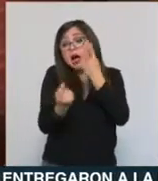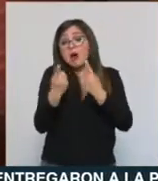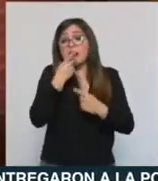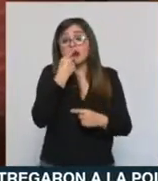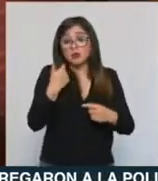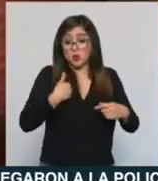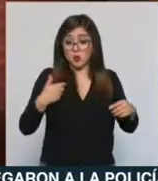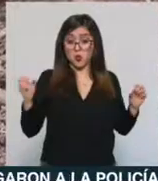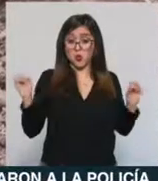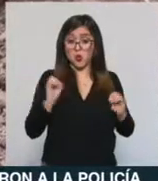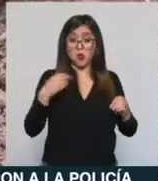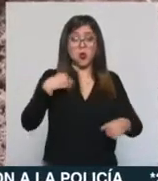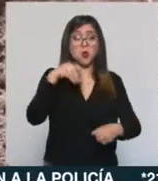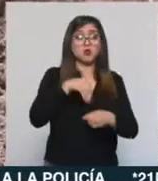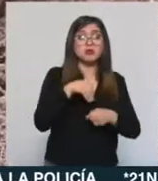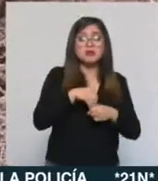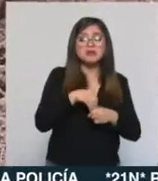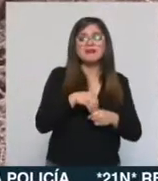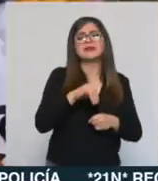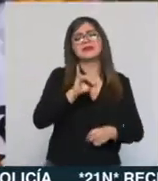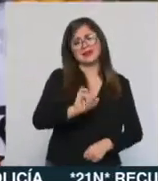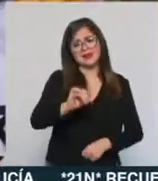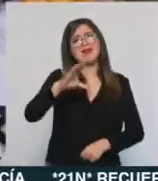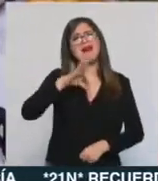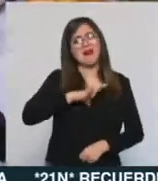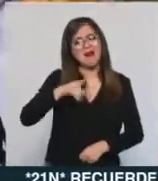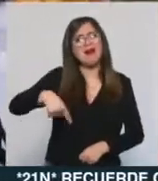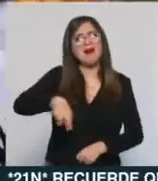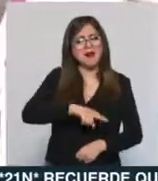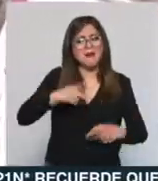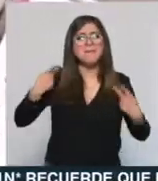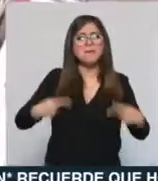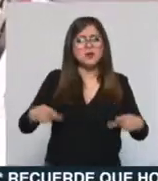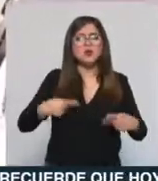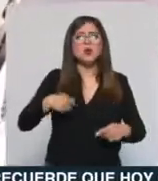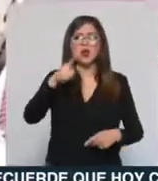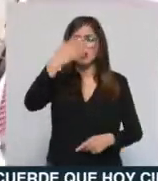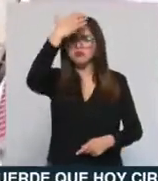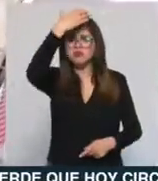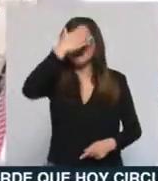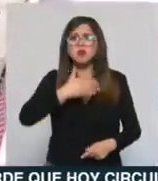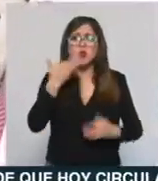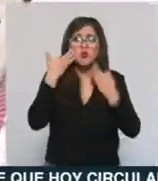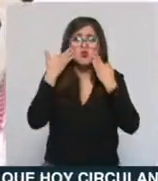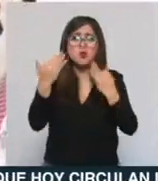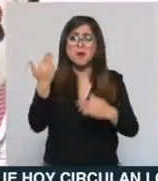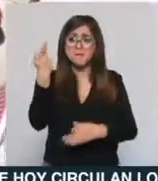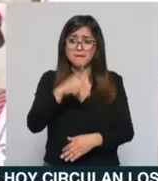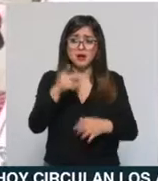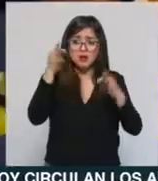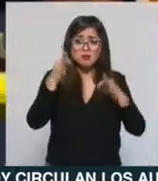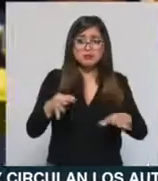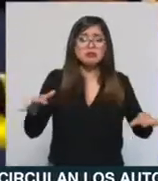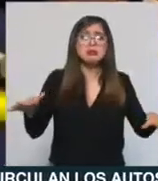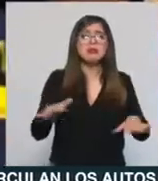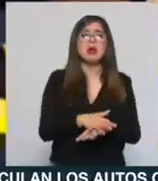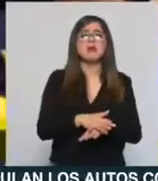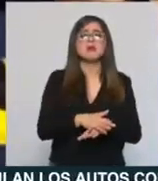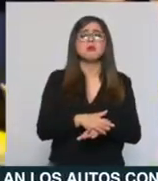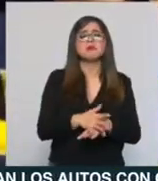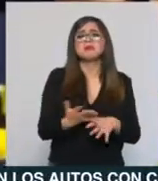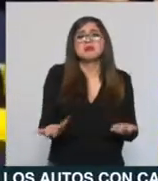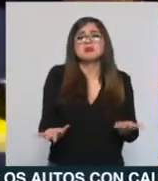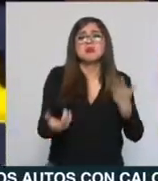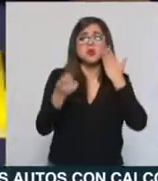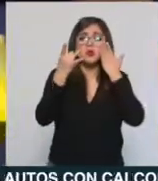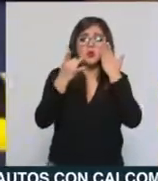no publican anónimos, ¿no? Sí hay periodistas que están dando su rostro y no vemos un cambio sustancial más que en algunos